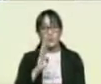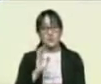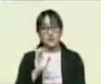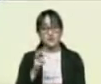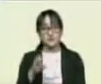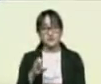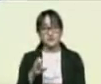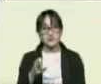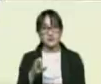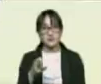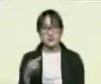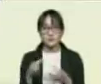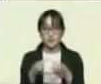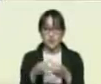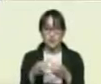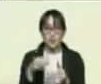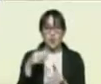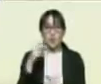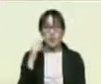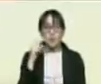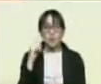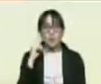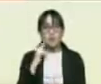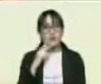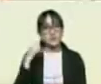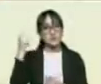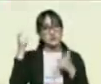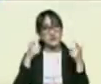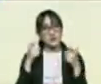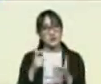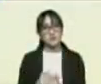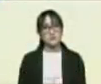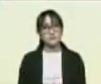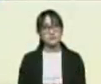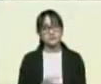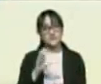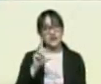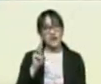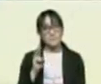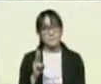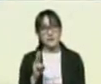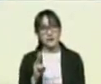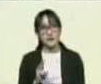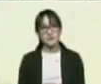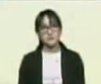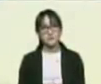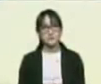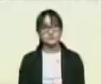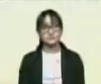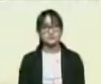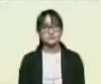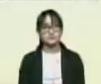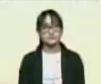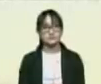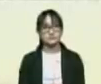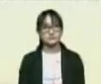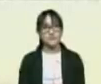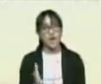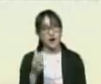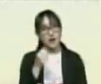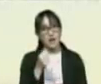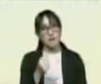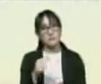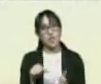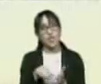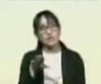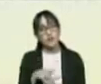las unidades de batalla Bolívar Chávez, a los CLP, a los CLAP,